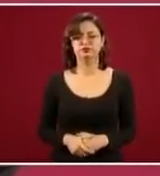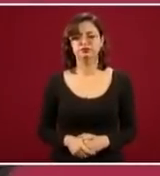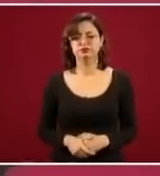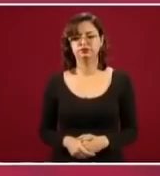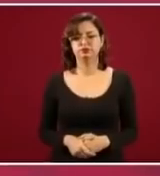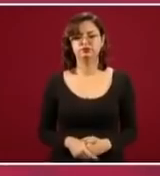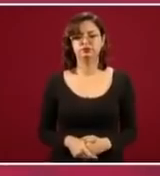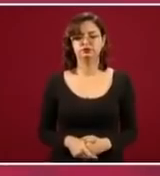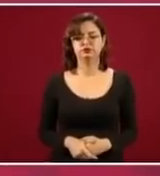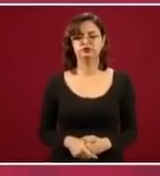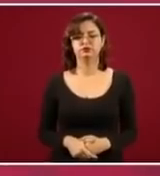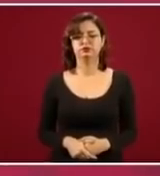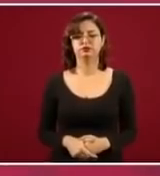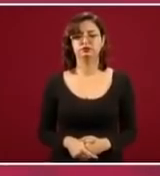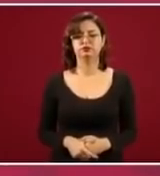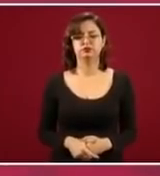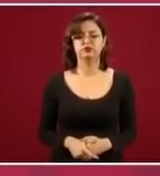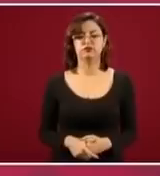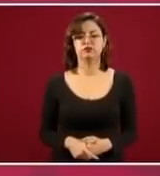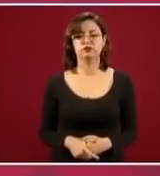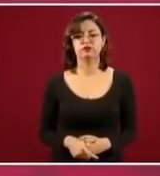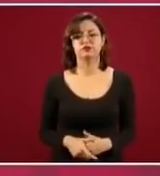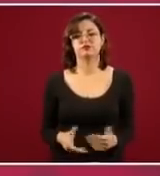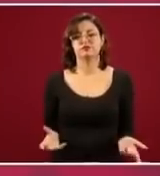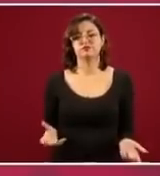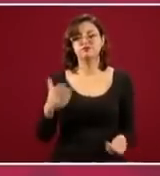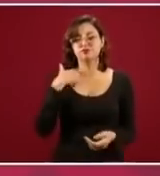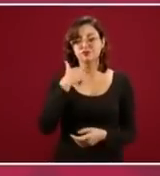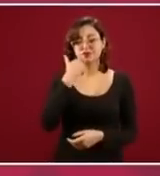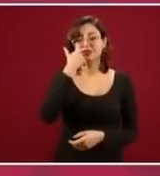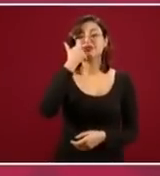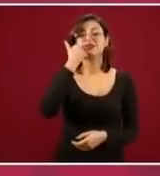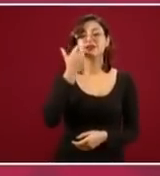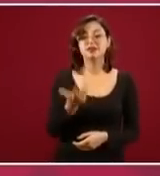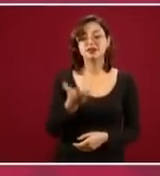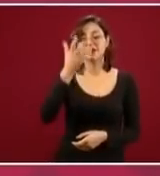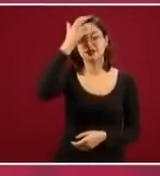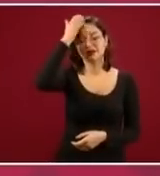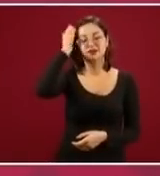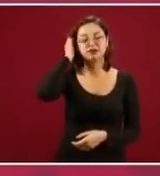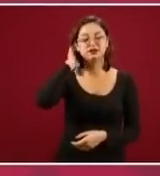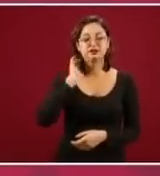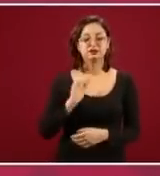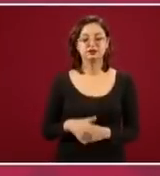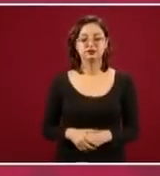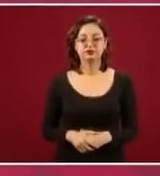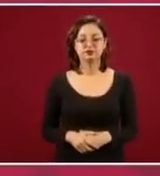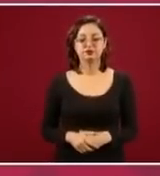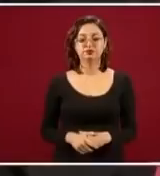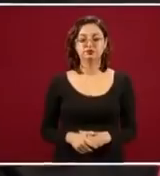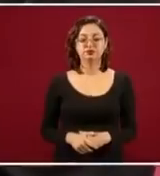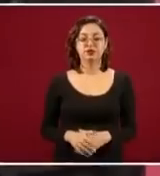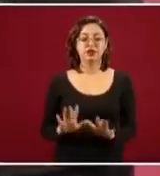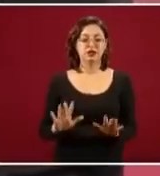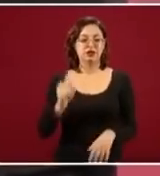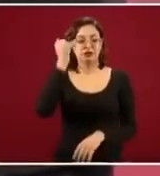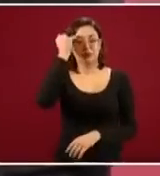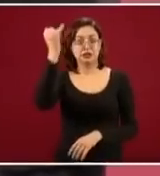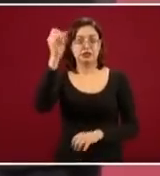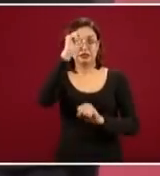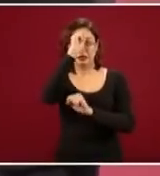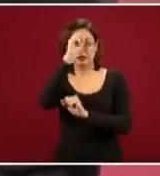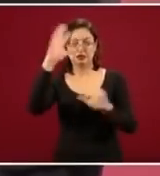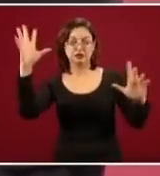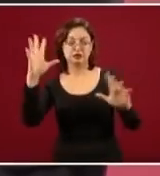Entonces, quisieran, imagínense que uno de la Guardia Nacional le estuviese